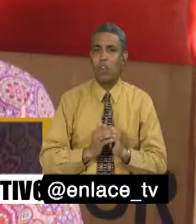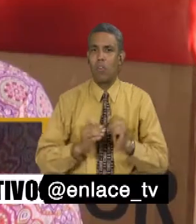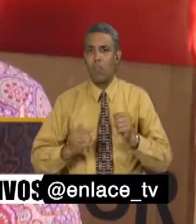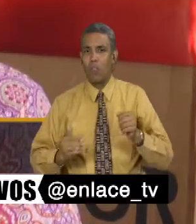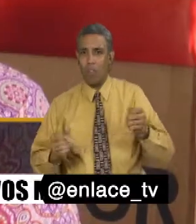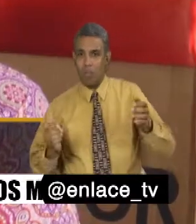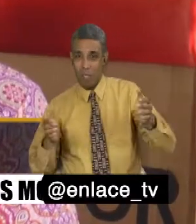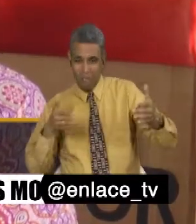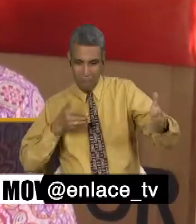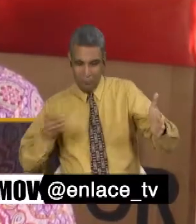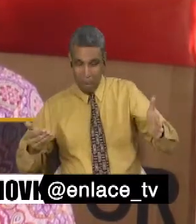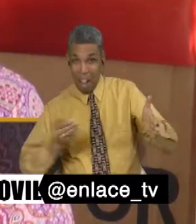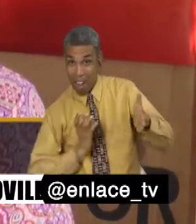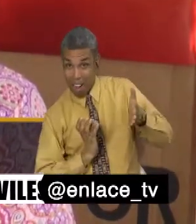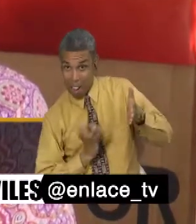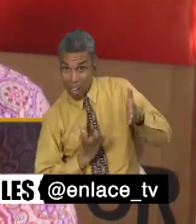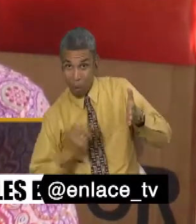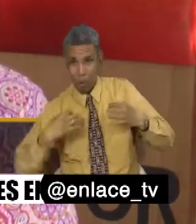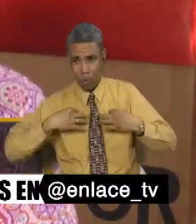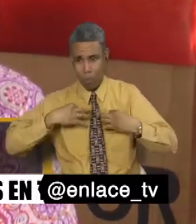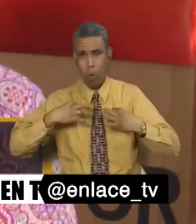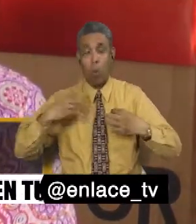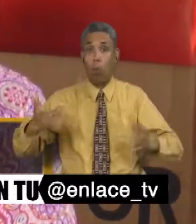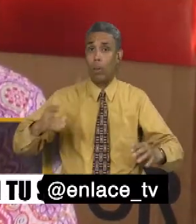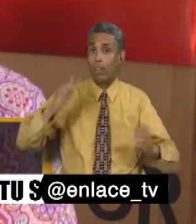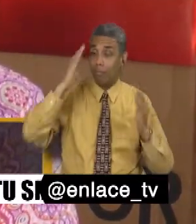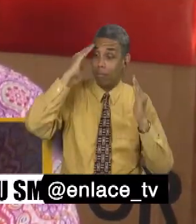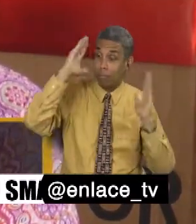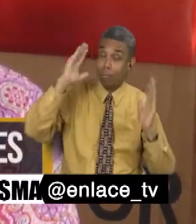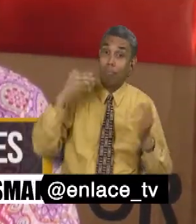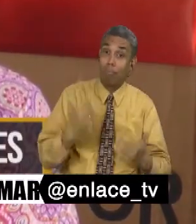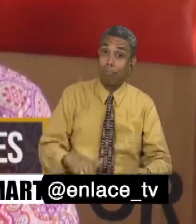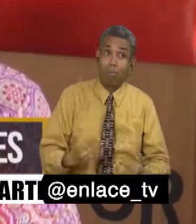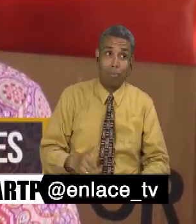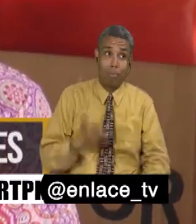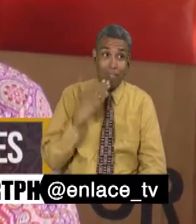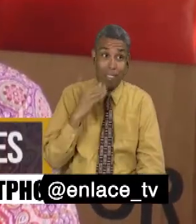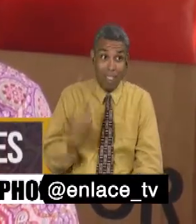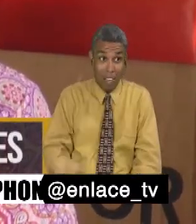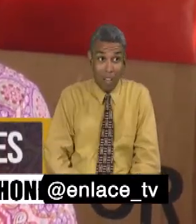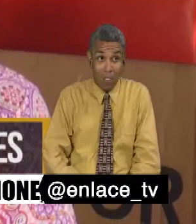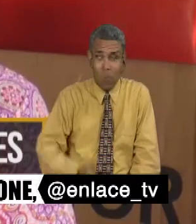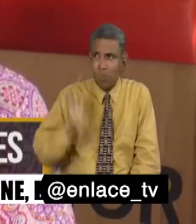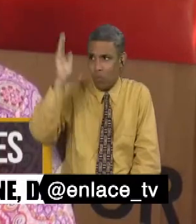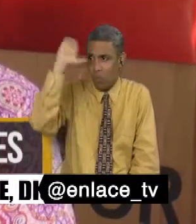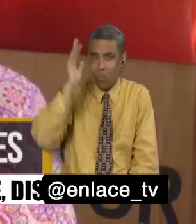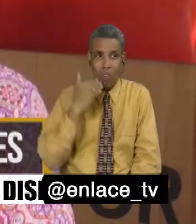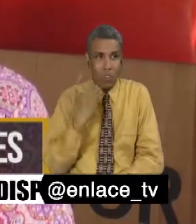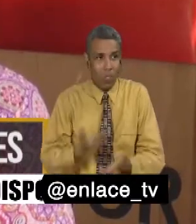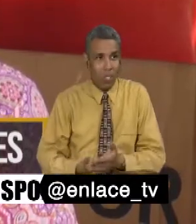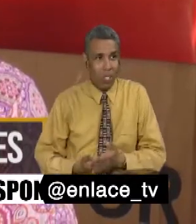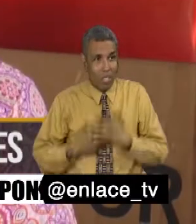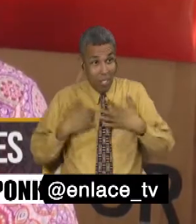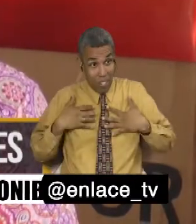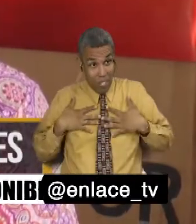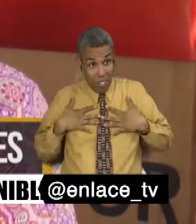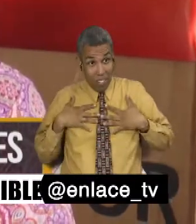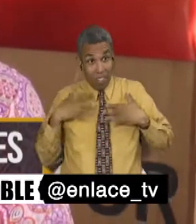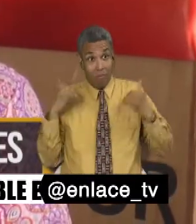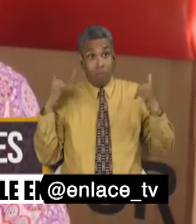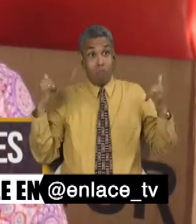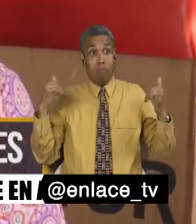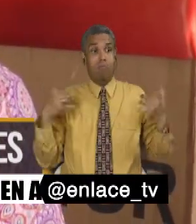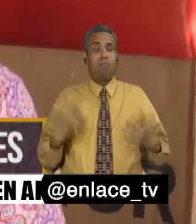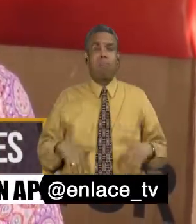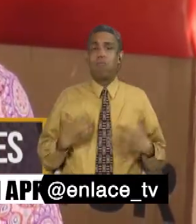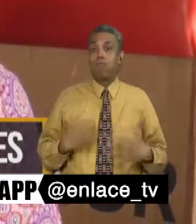primeramente agradecida con Dios. Nunca esperé este regalazo. Y muy feliz y dichosa. Y agradeciendo